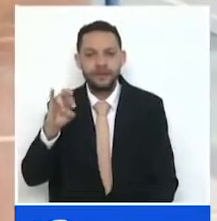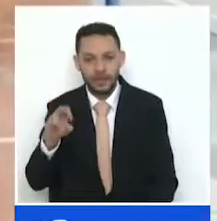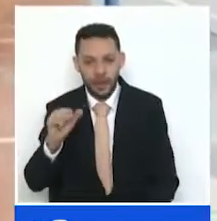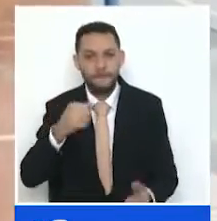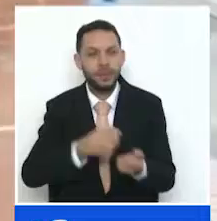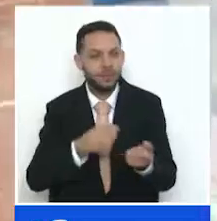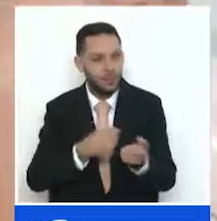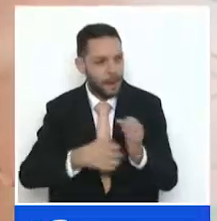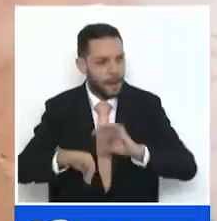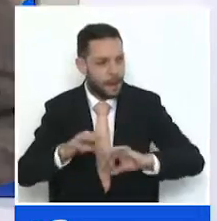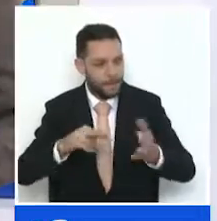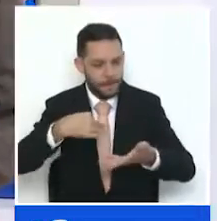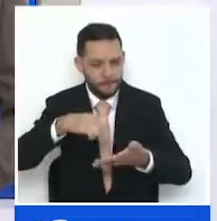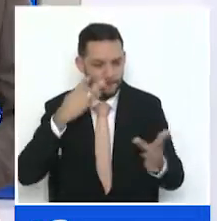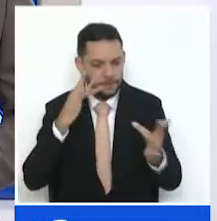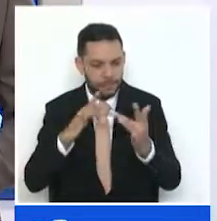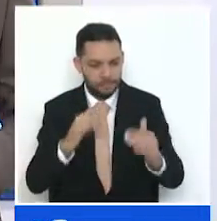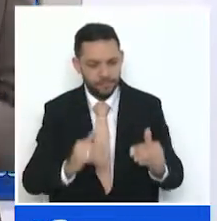en el departamento.